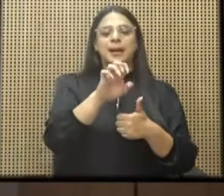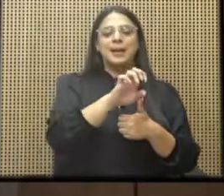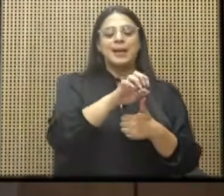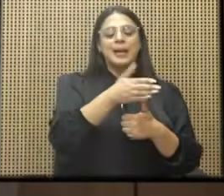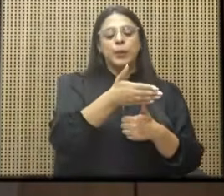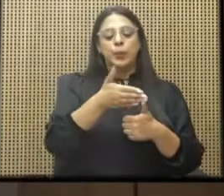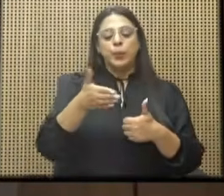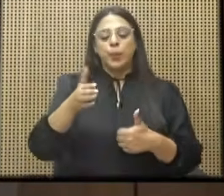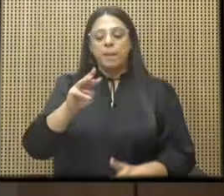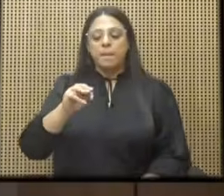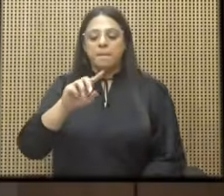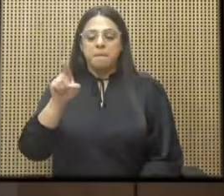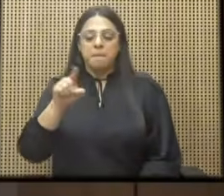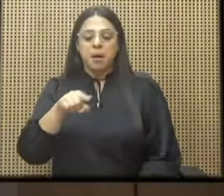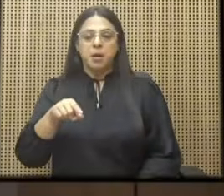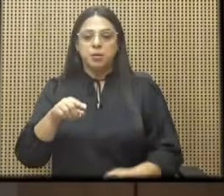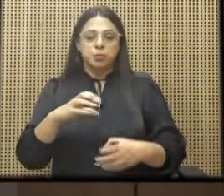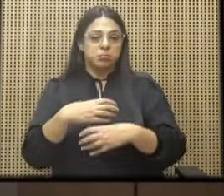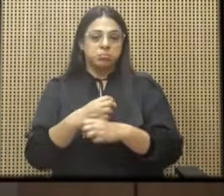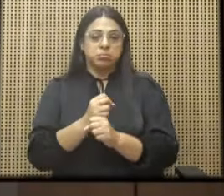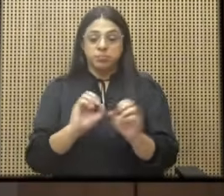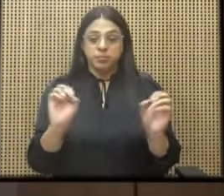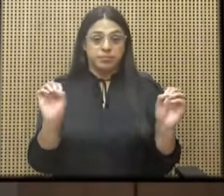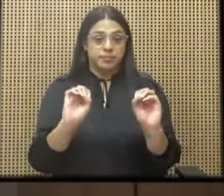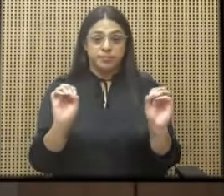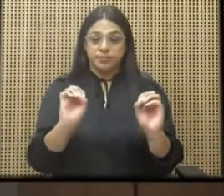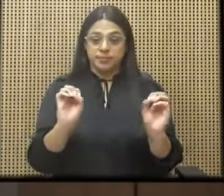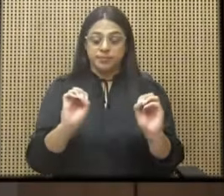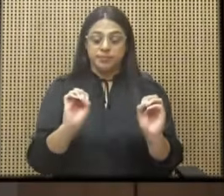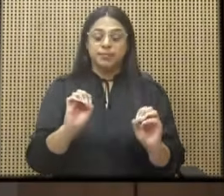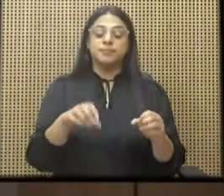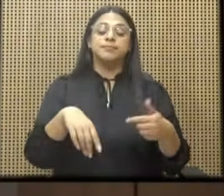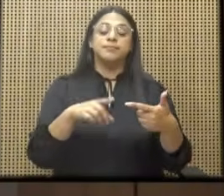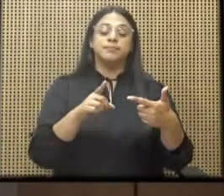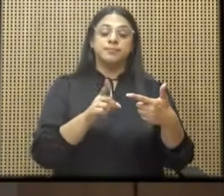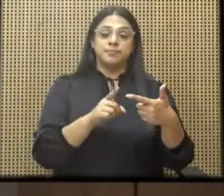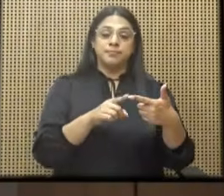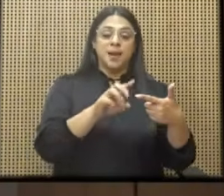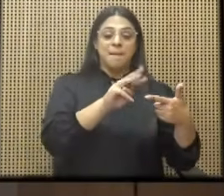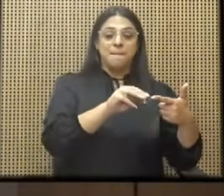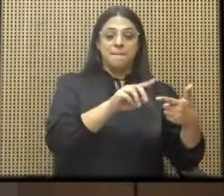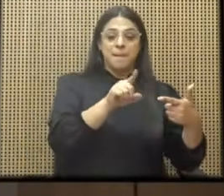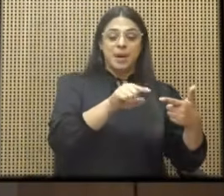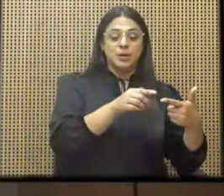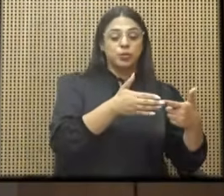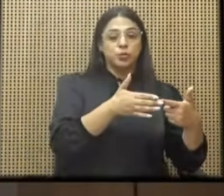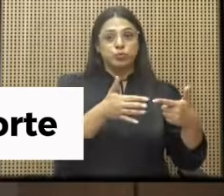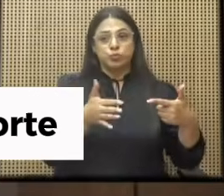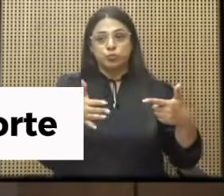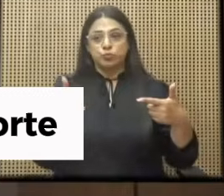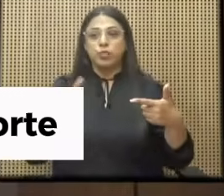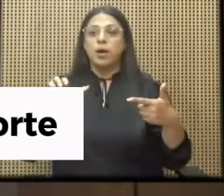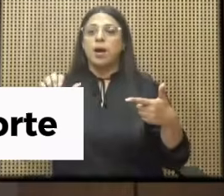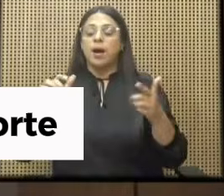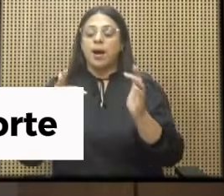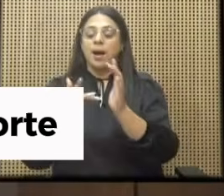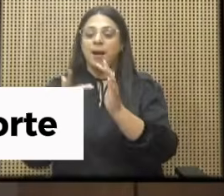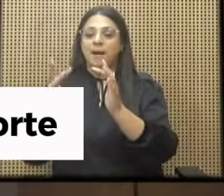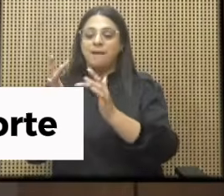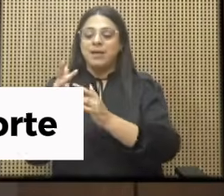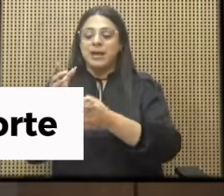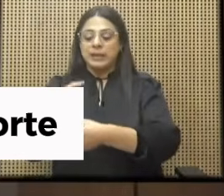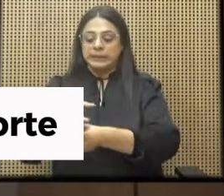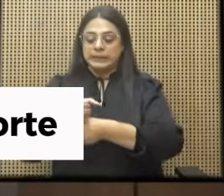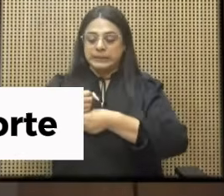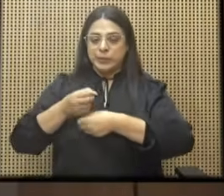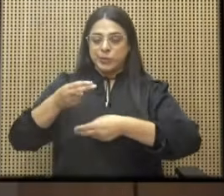no se hizo nada. Es entre marzo y abril que se recibieron los nombres y hasta septiembre se